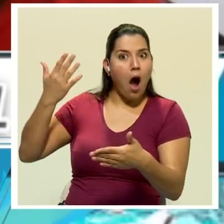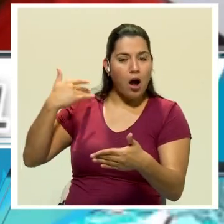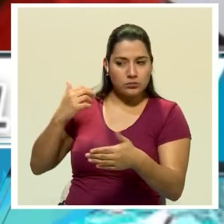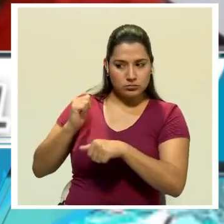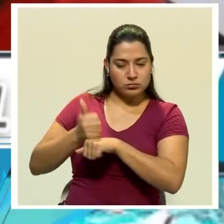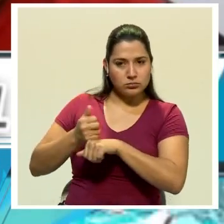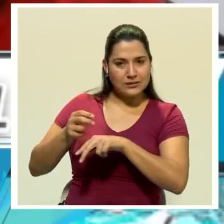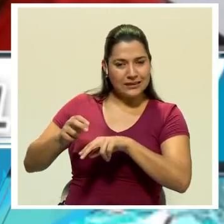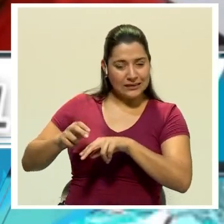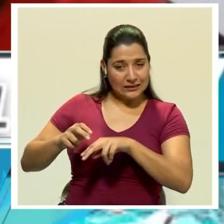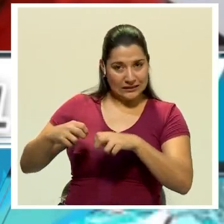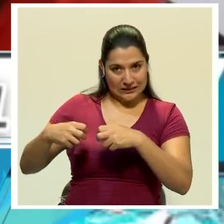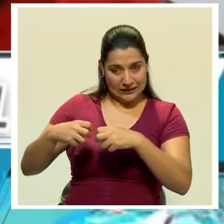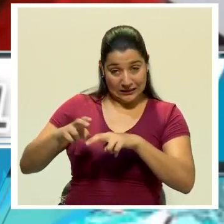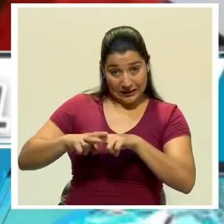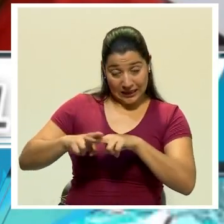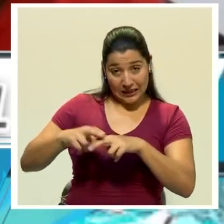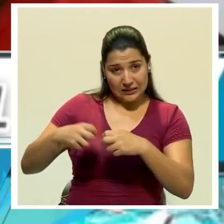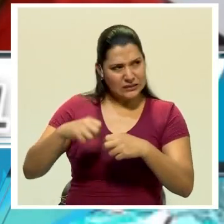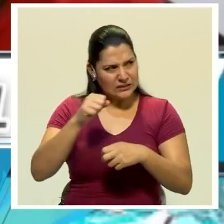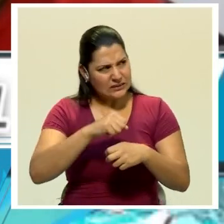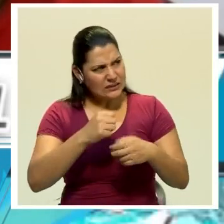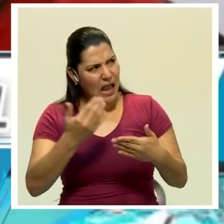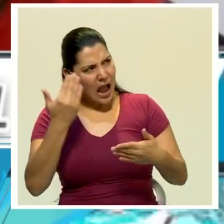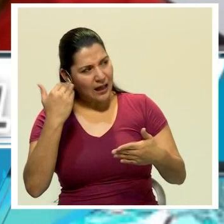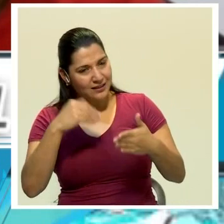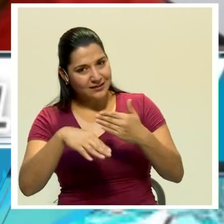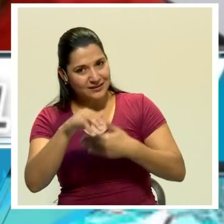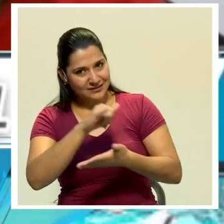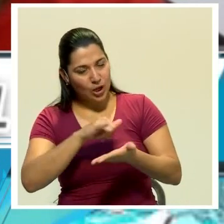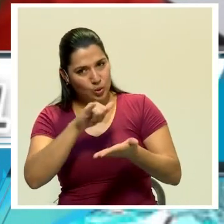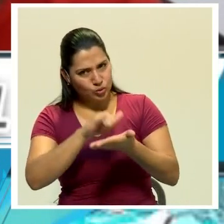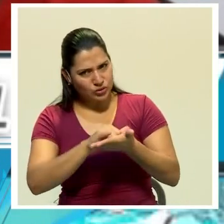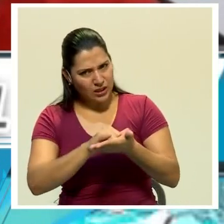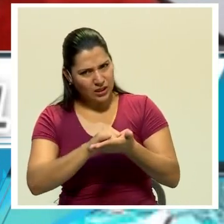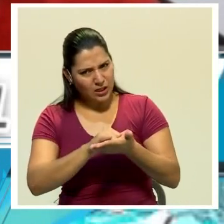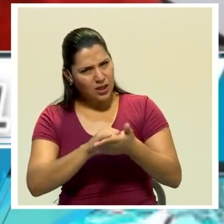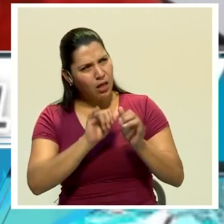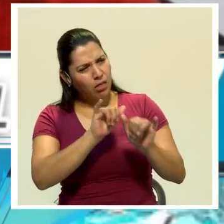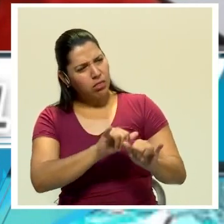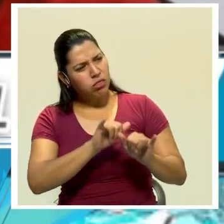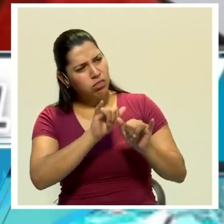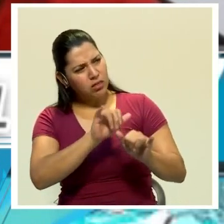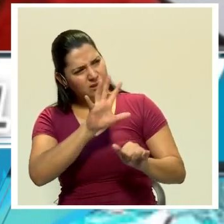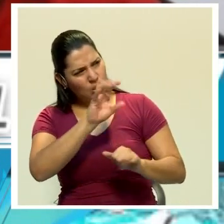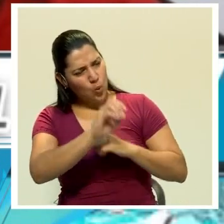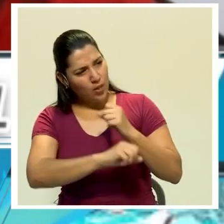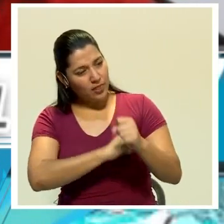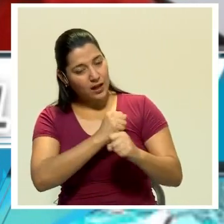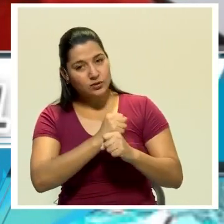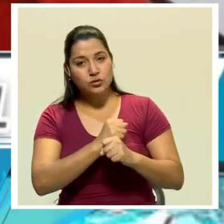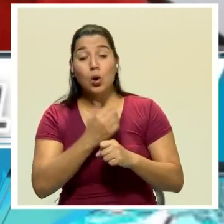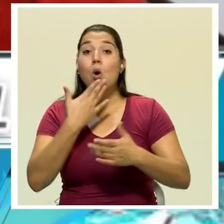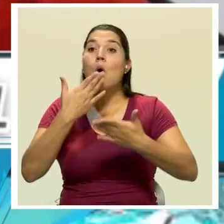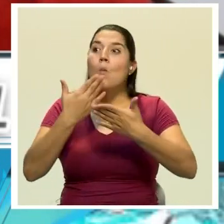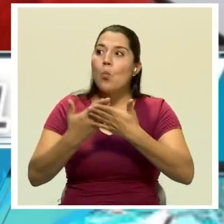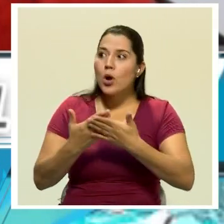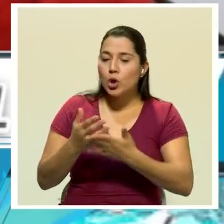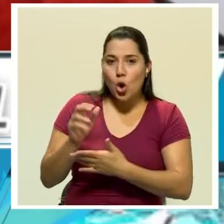durante más de 50 años, hubo un tranvía en San José. Bueno, imagínense todo ese